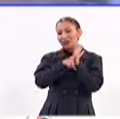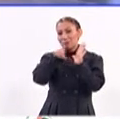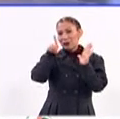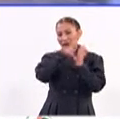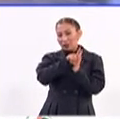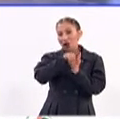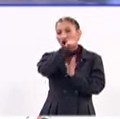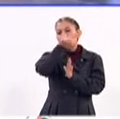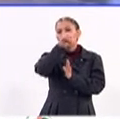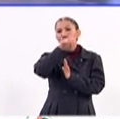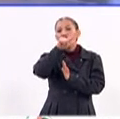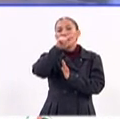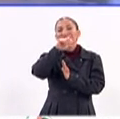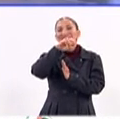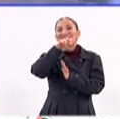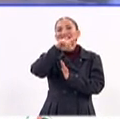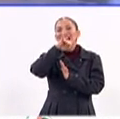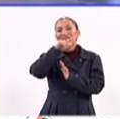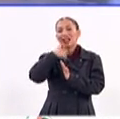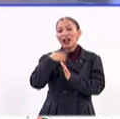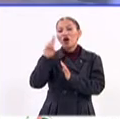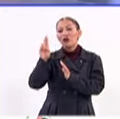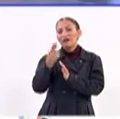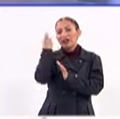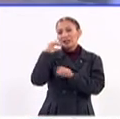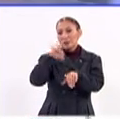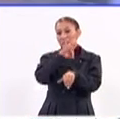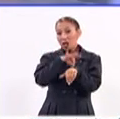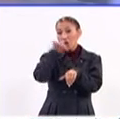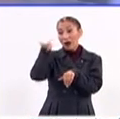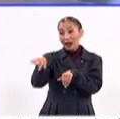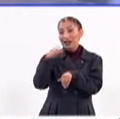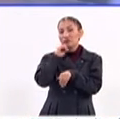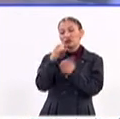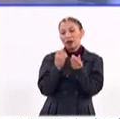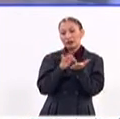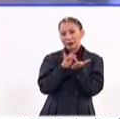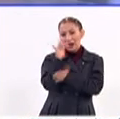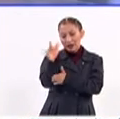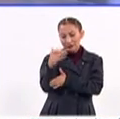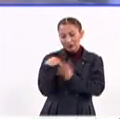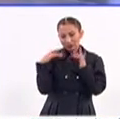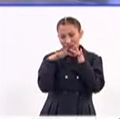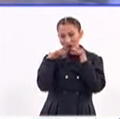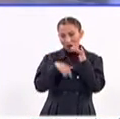de Zootecnia de la Universidad Autónoma Chapingo, a quien por supuesto le agradecemos que esté con nosotros esta mañana en